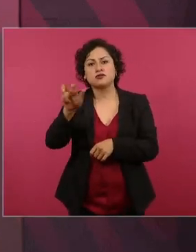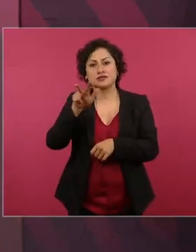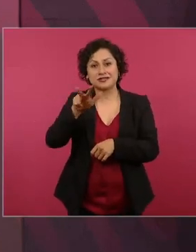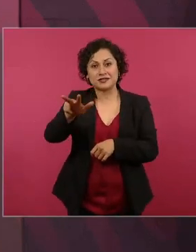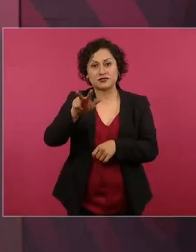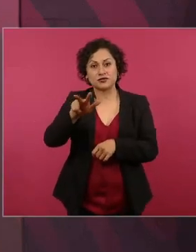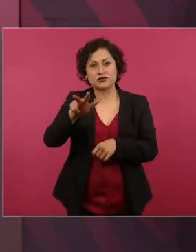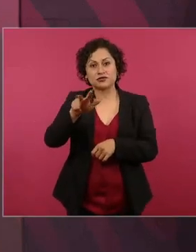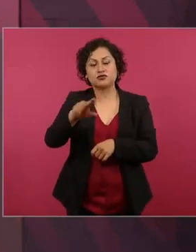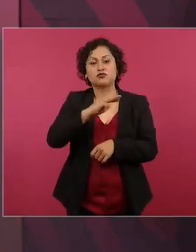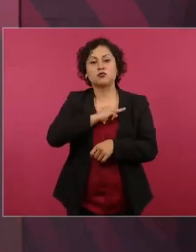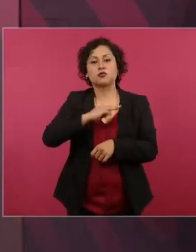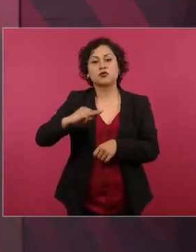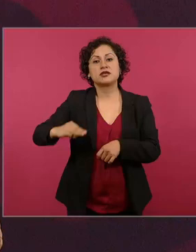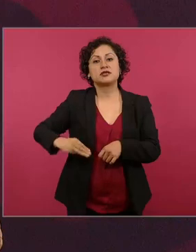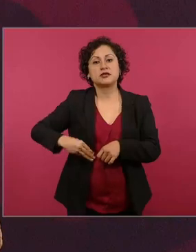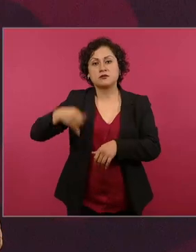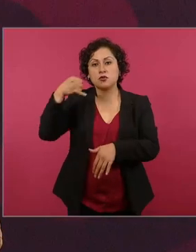municipios de usos y costumbres.